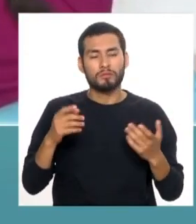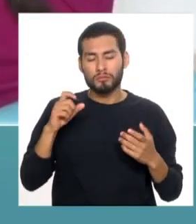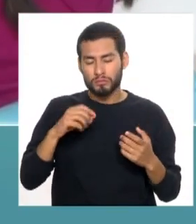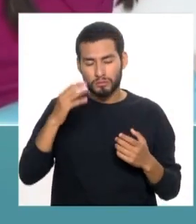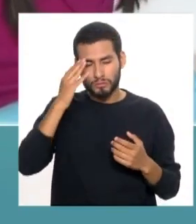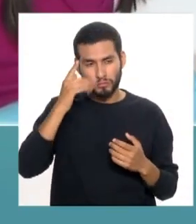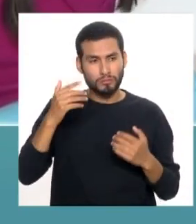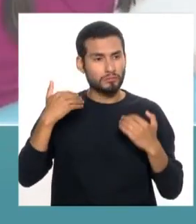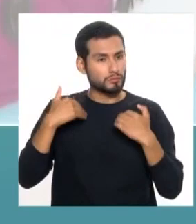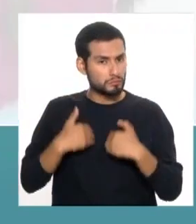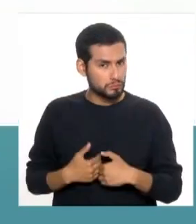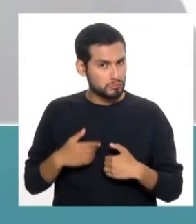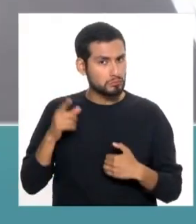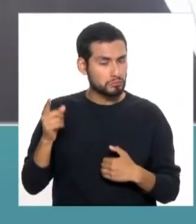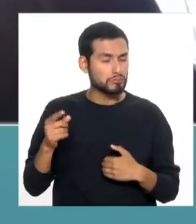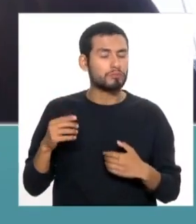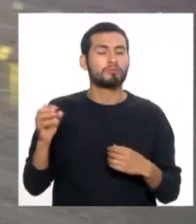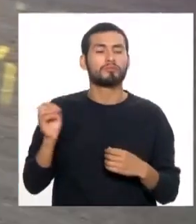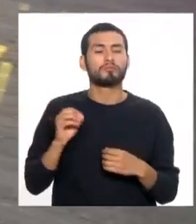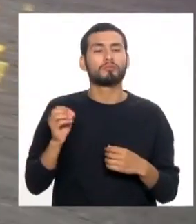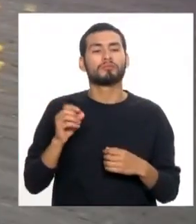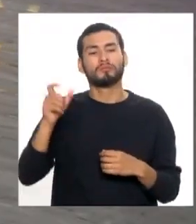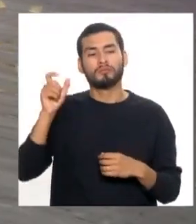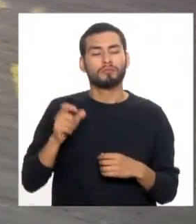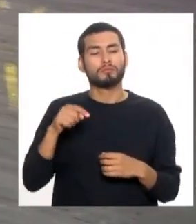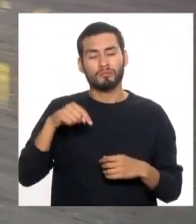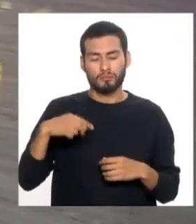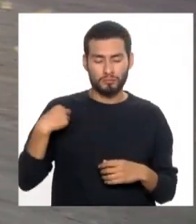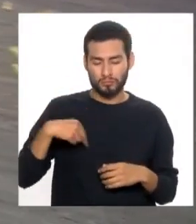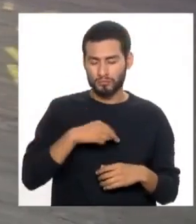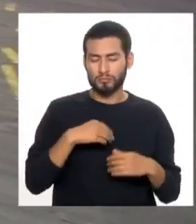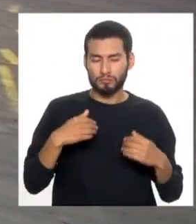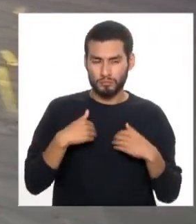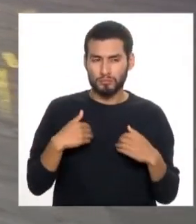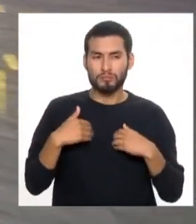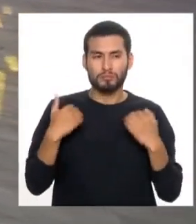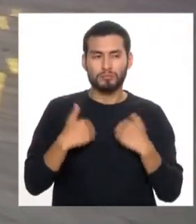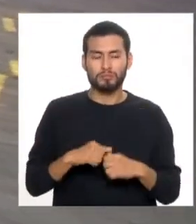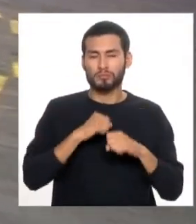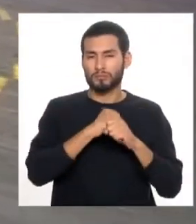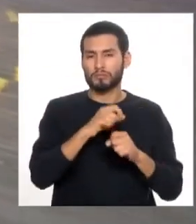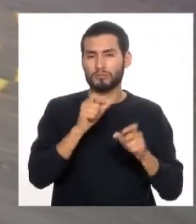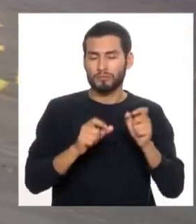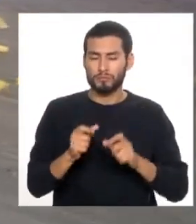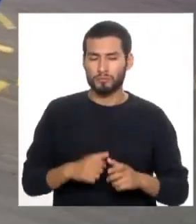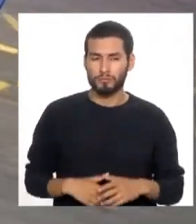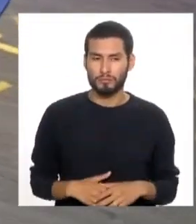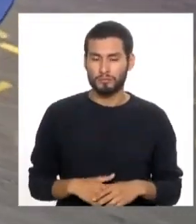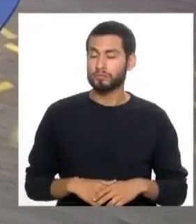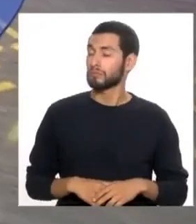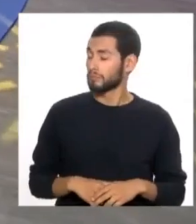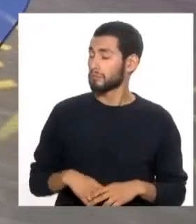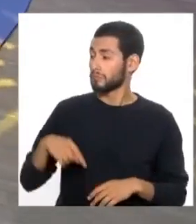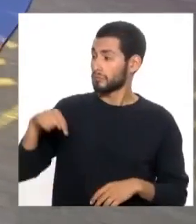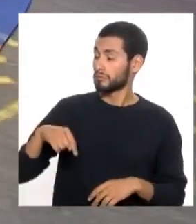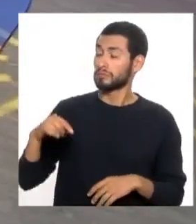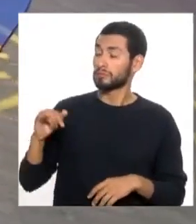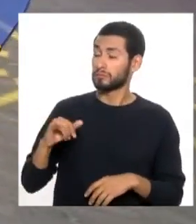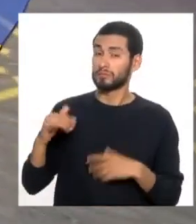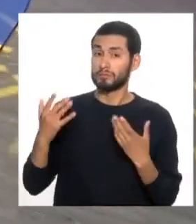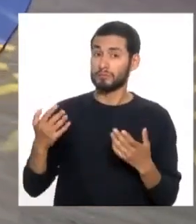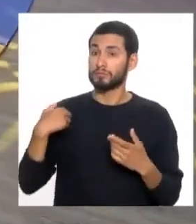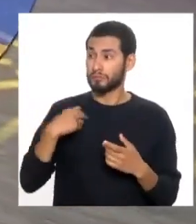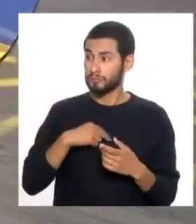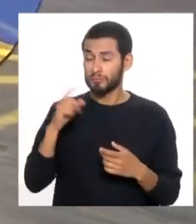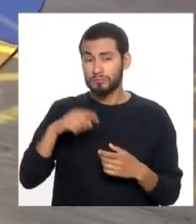en este caso un abogado o un defensor público por parte de nosotros, la defensa pública. Claro. Ahora también, de alguna manera, hay